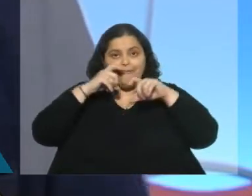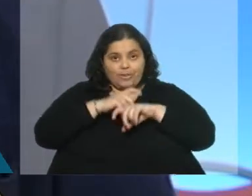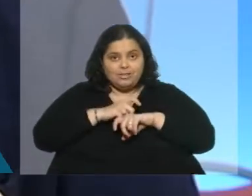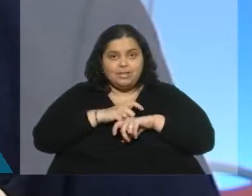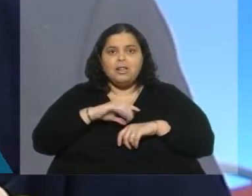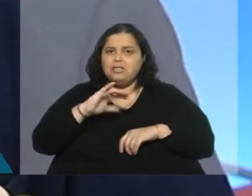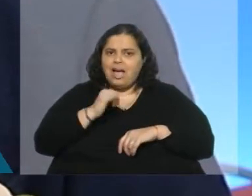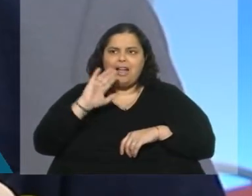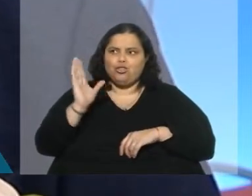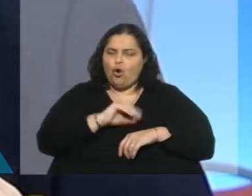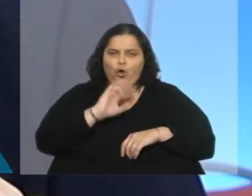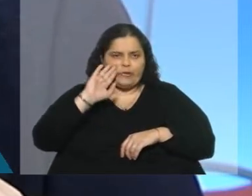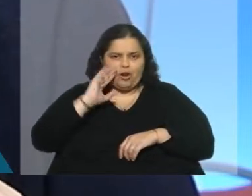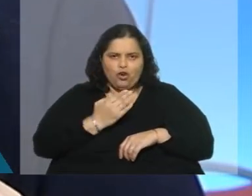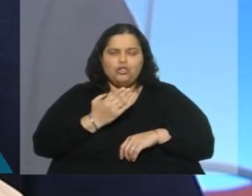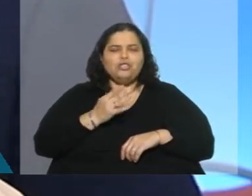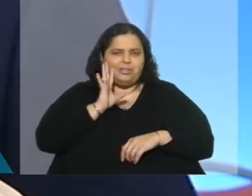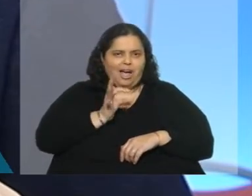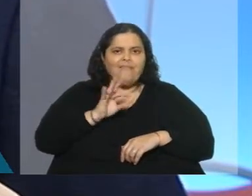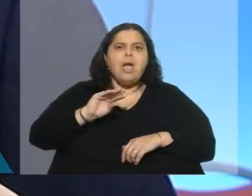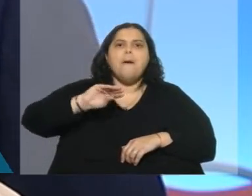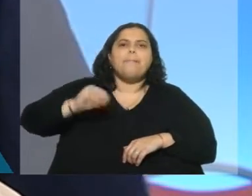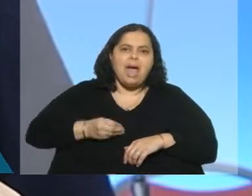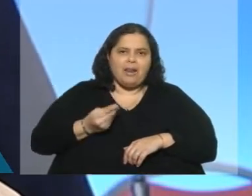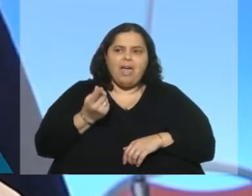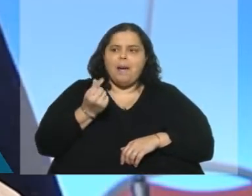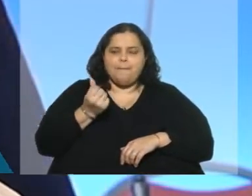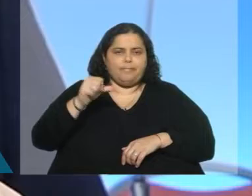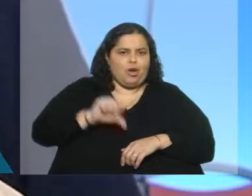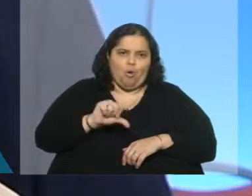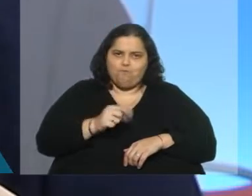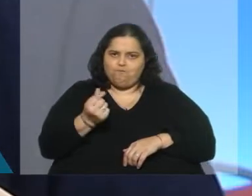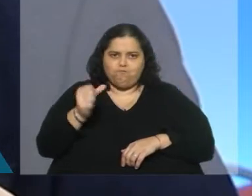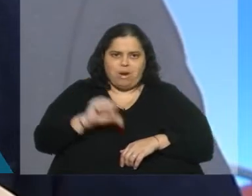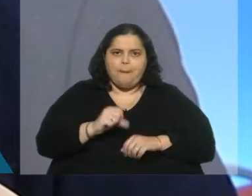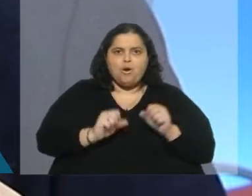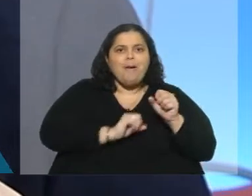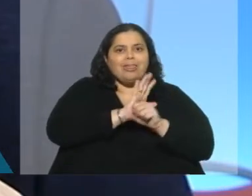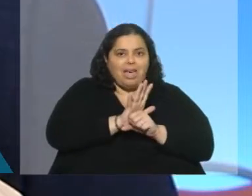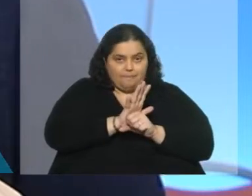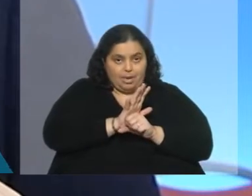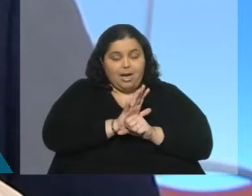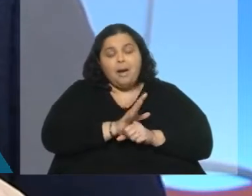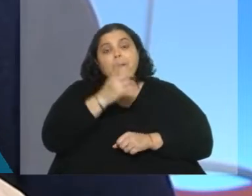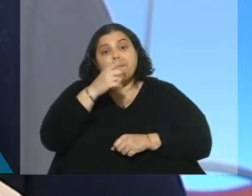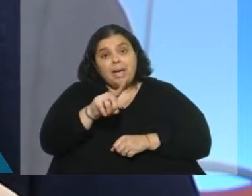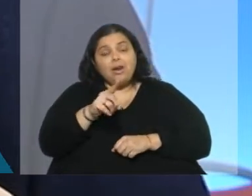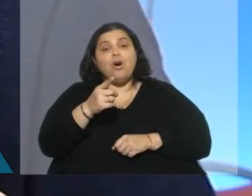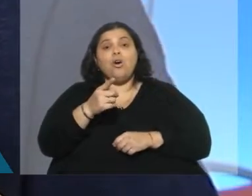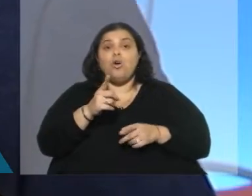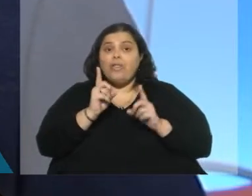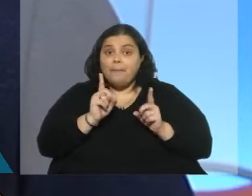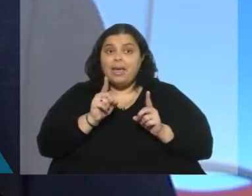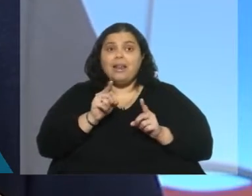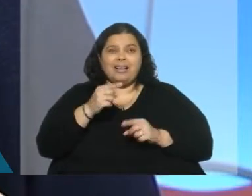todos los lugares y ha habido pérdida de poder de compra por la pandemia notoriamente pero si hay algo relevante de todo